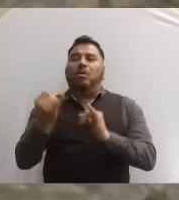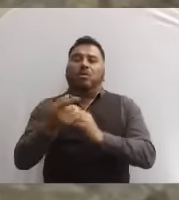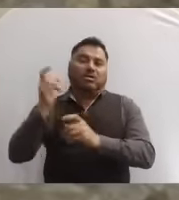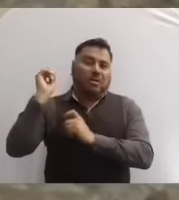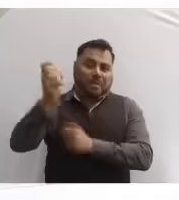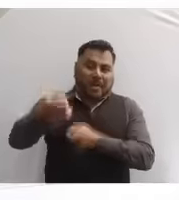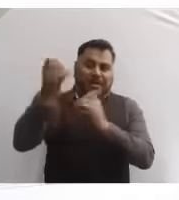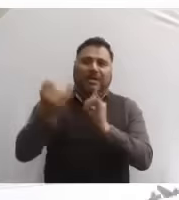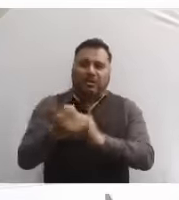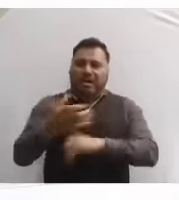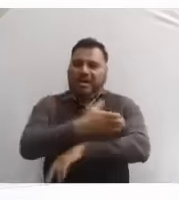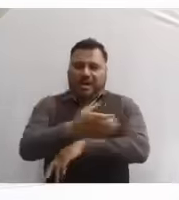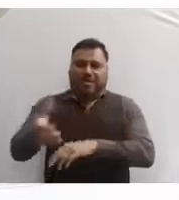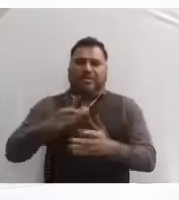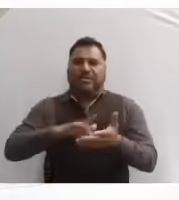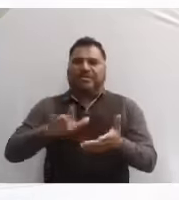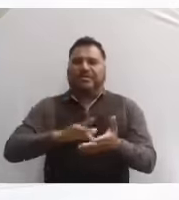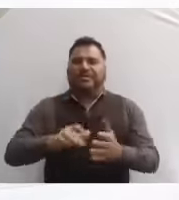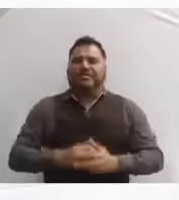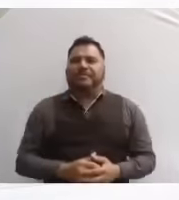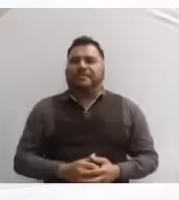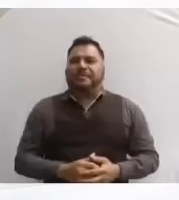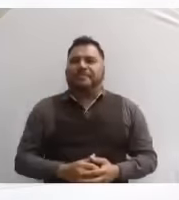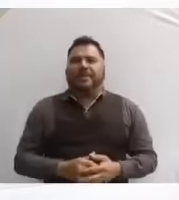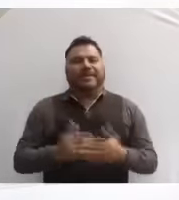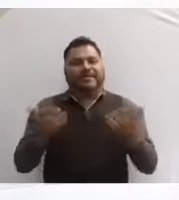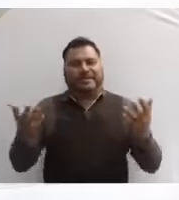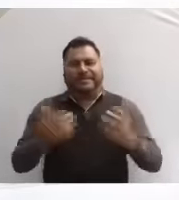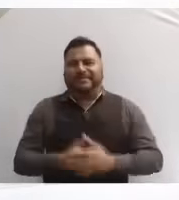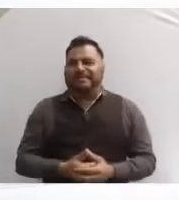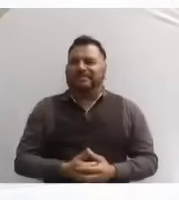sino al campo. Bueno,